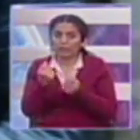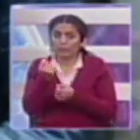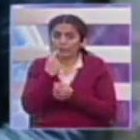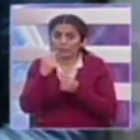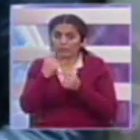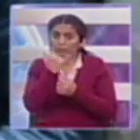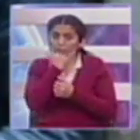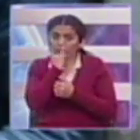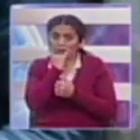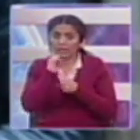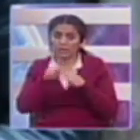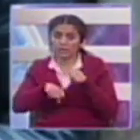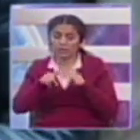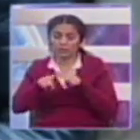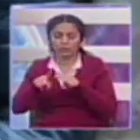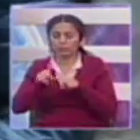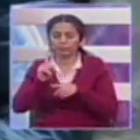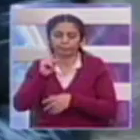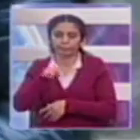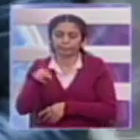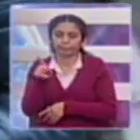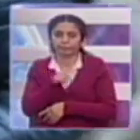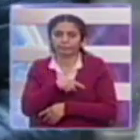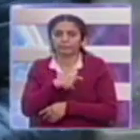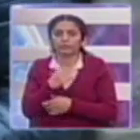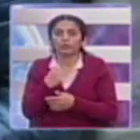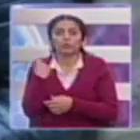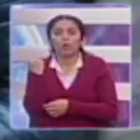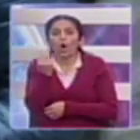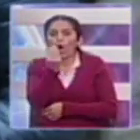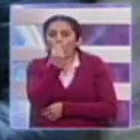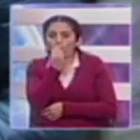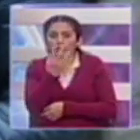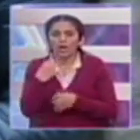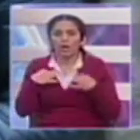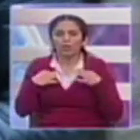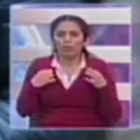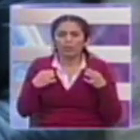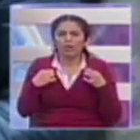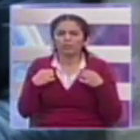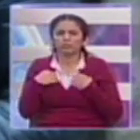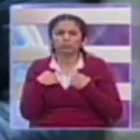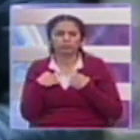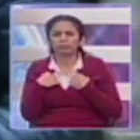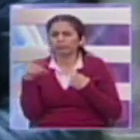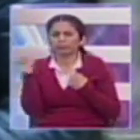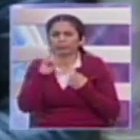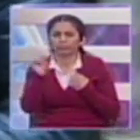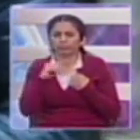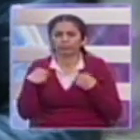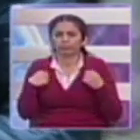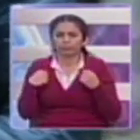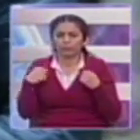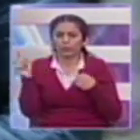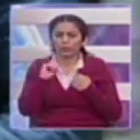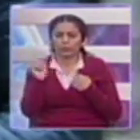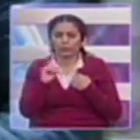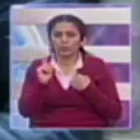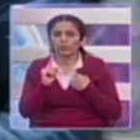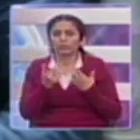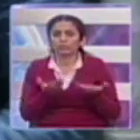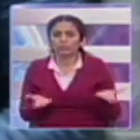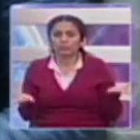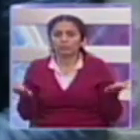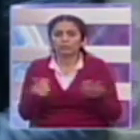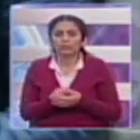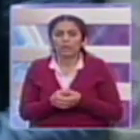contraindicadas. Entonces, mientras tanto, es el tema de alimentación, no ropa, eso sí, por si acaso, no necesitamos el tema de vestuario, porque no